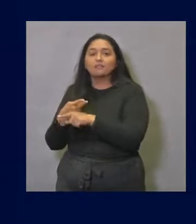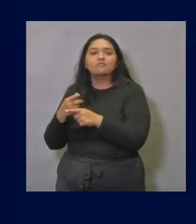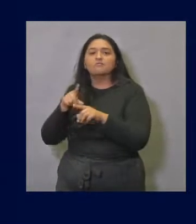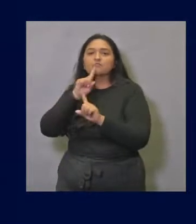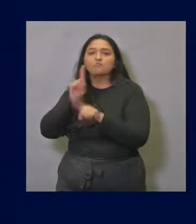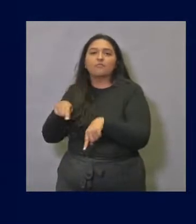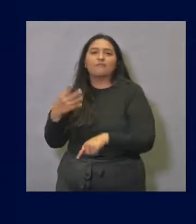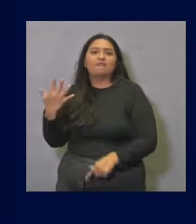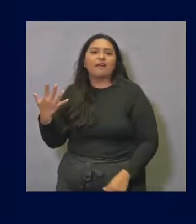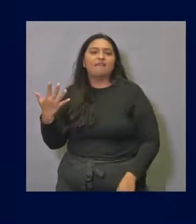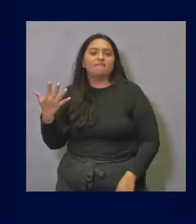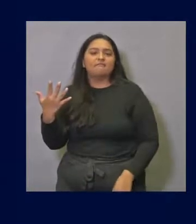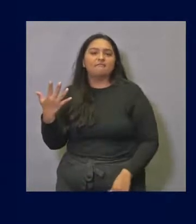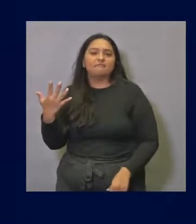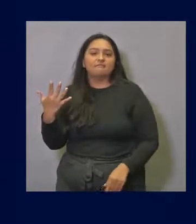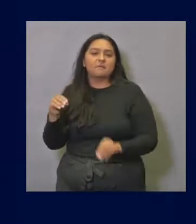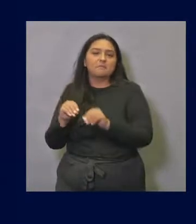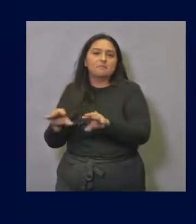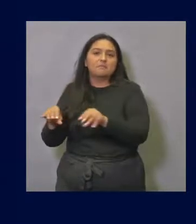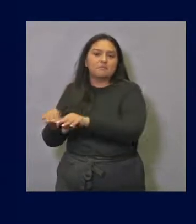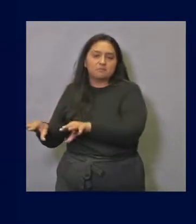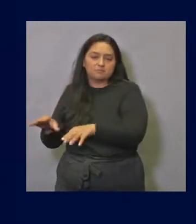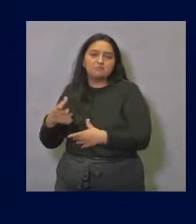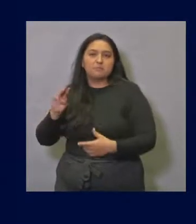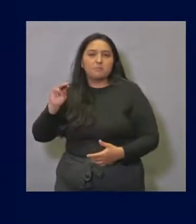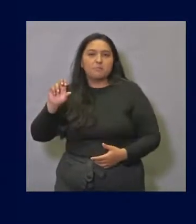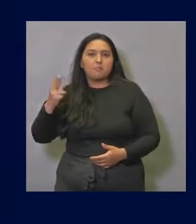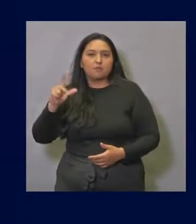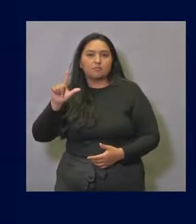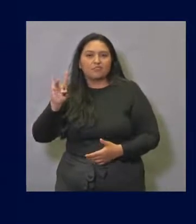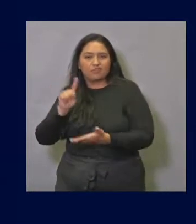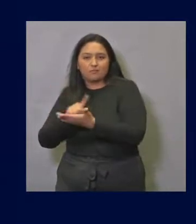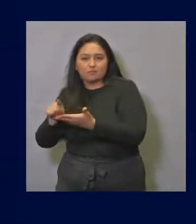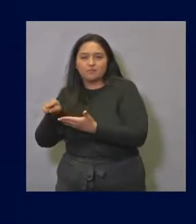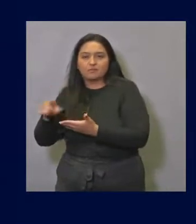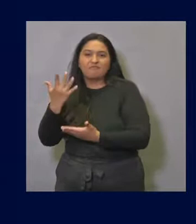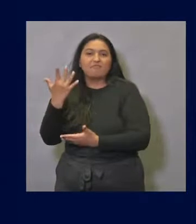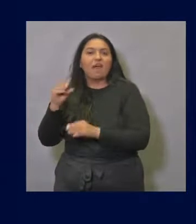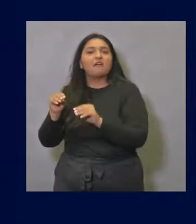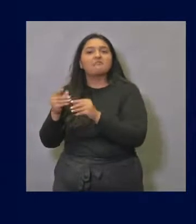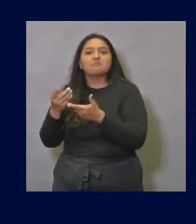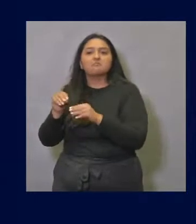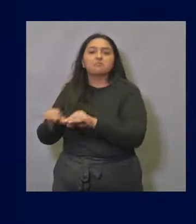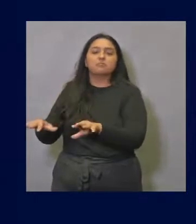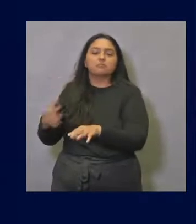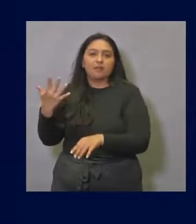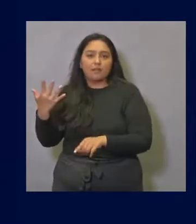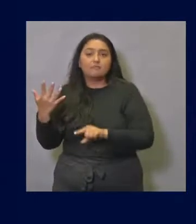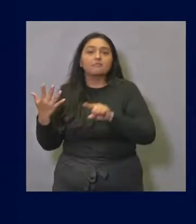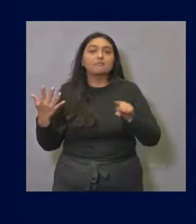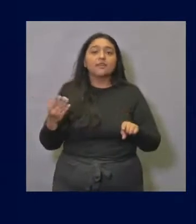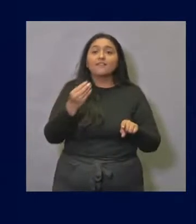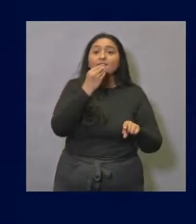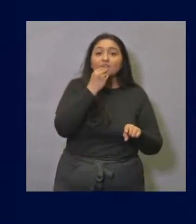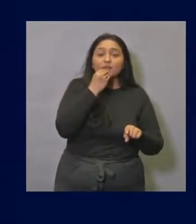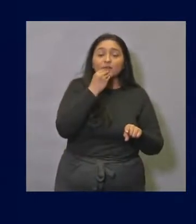brotes la semana del 28 de marzo y las instalaciones de alimentos con ningún brote esta misma